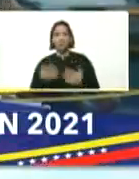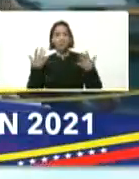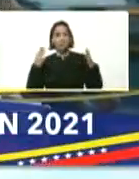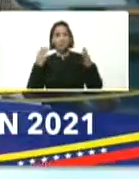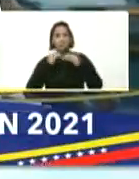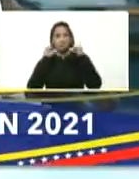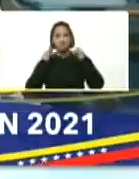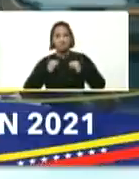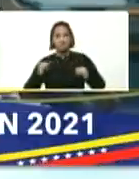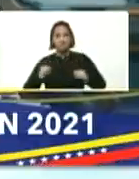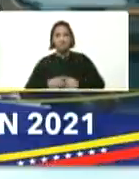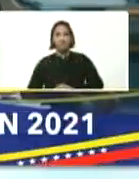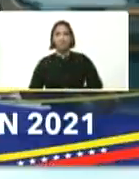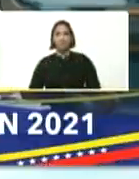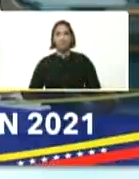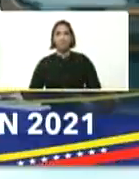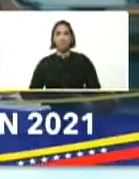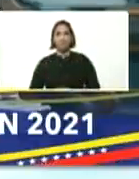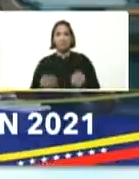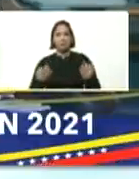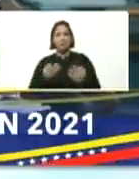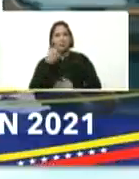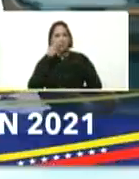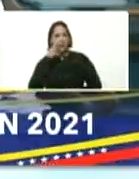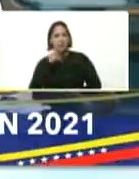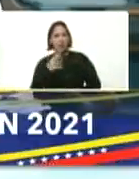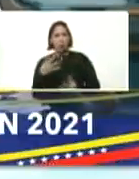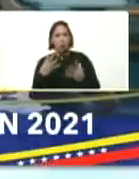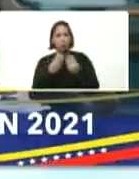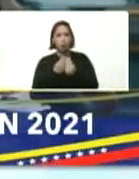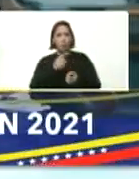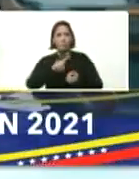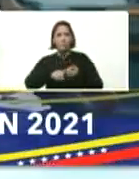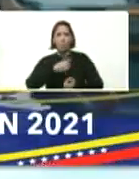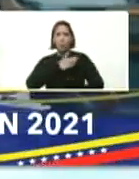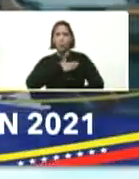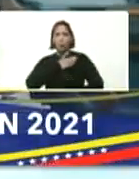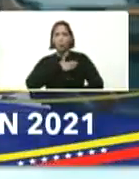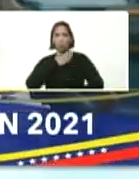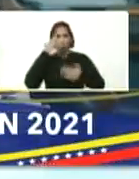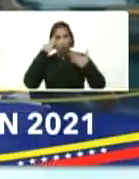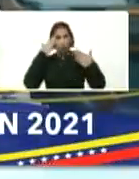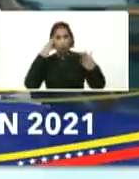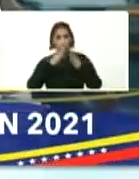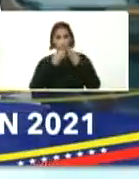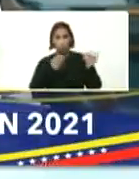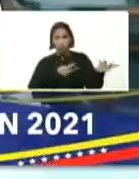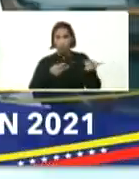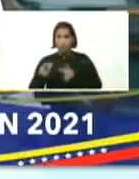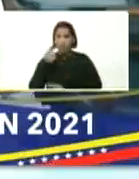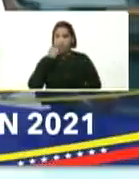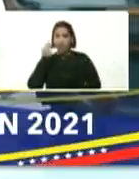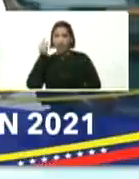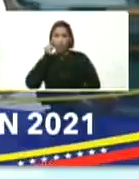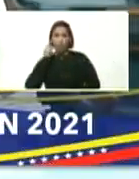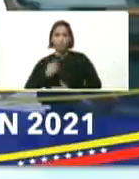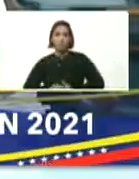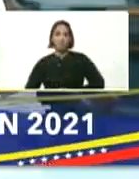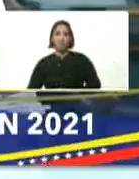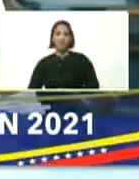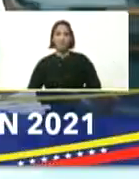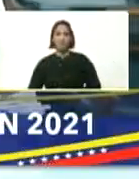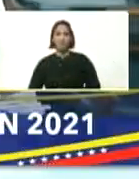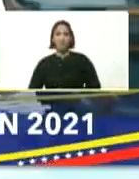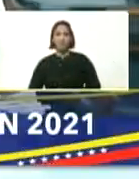Felicidades. De verdad, siempre lo veo con Silita. Mi saludo a todos los invitados, a todas las invitadas.